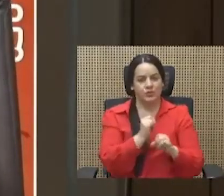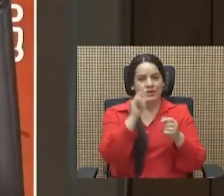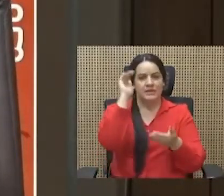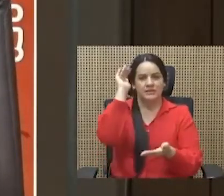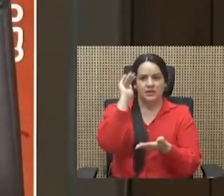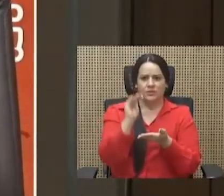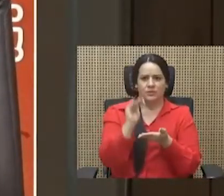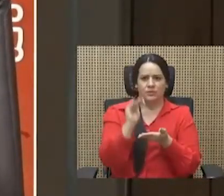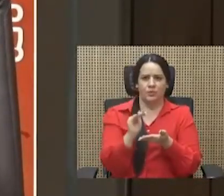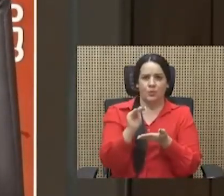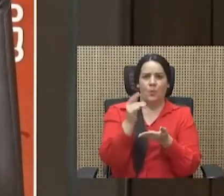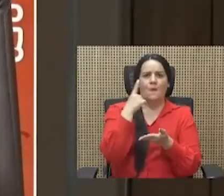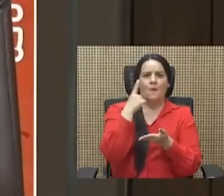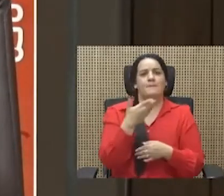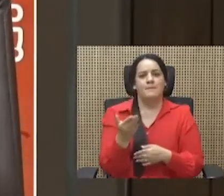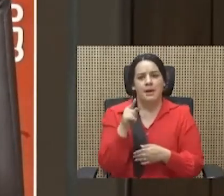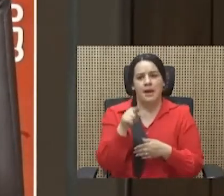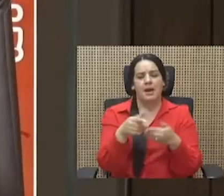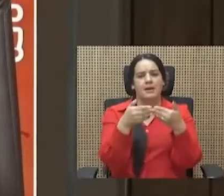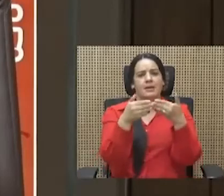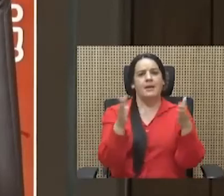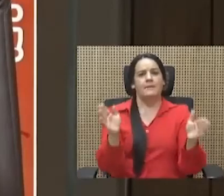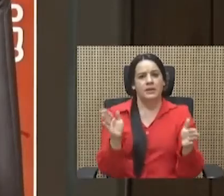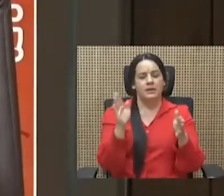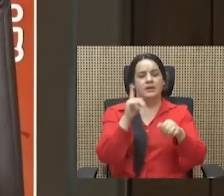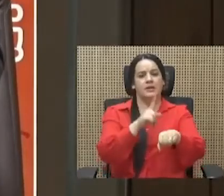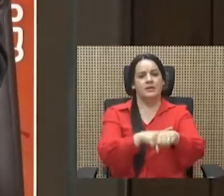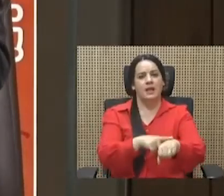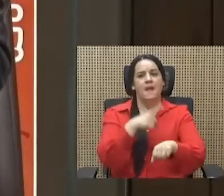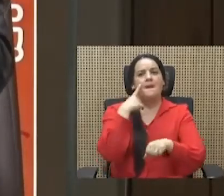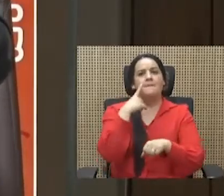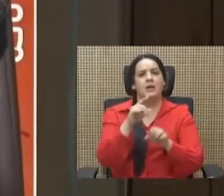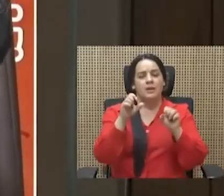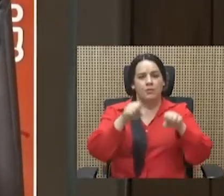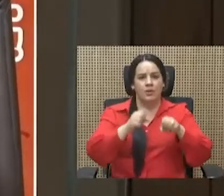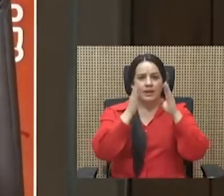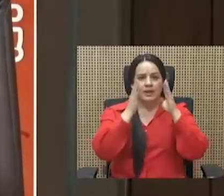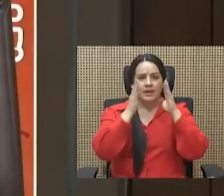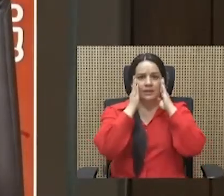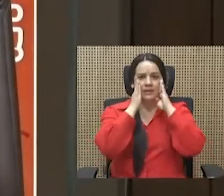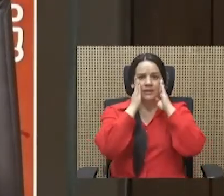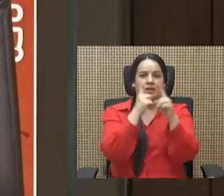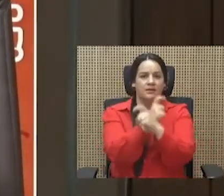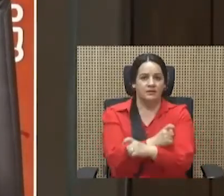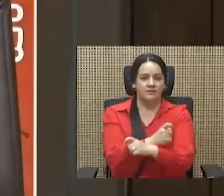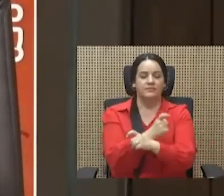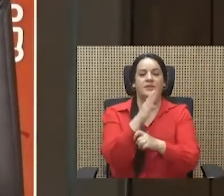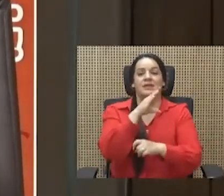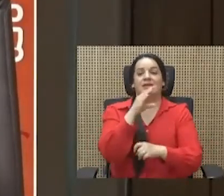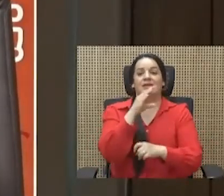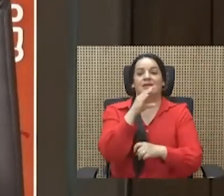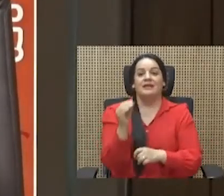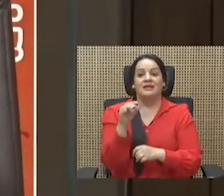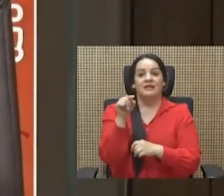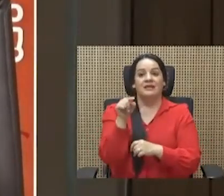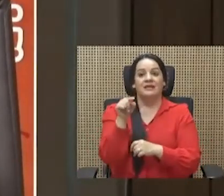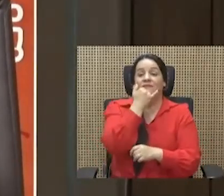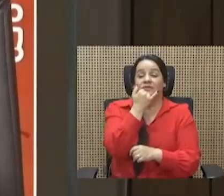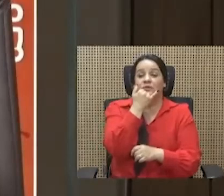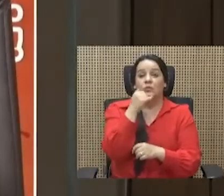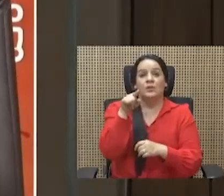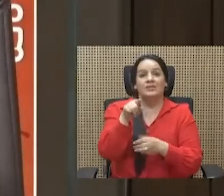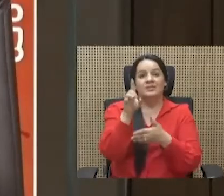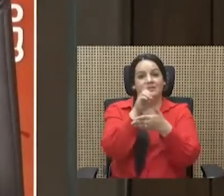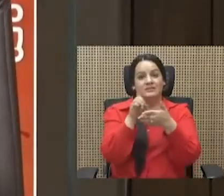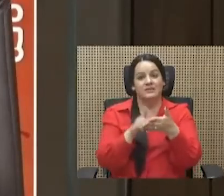Para abrir espacio para poder atender la crisis. Y el defecto de diseño que tiene la regla es